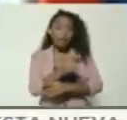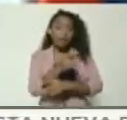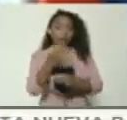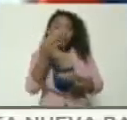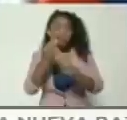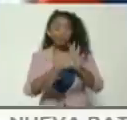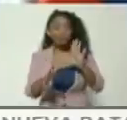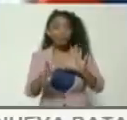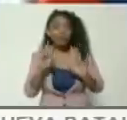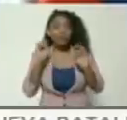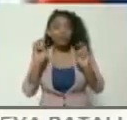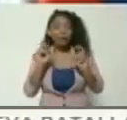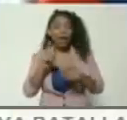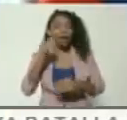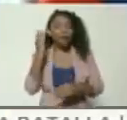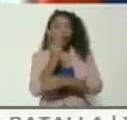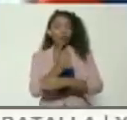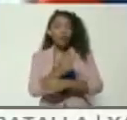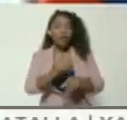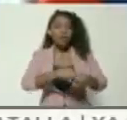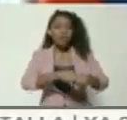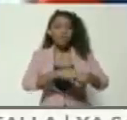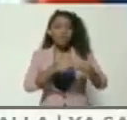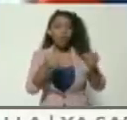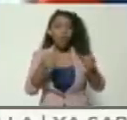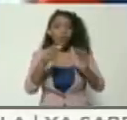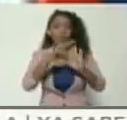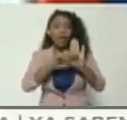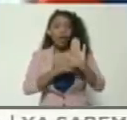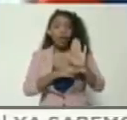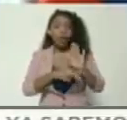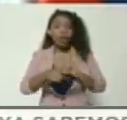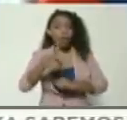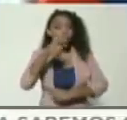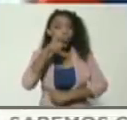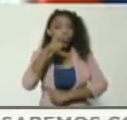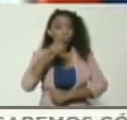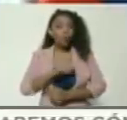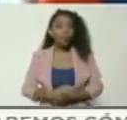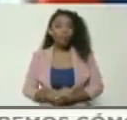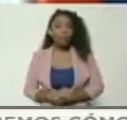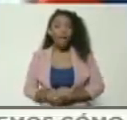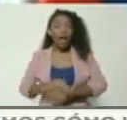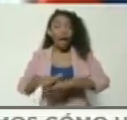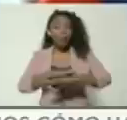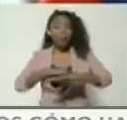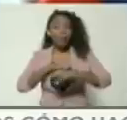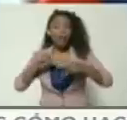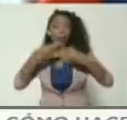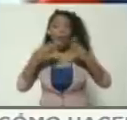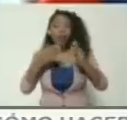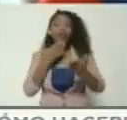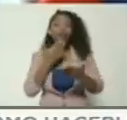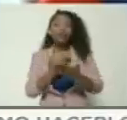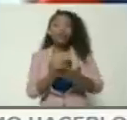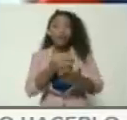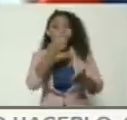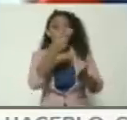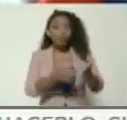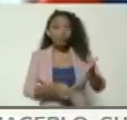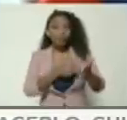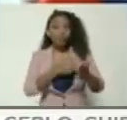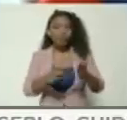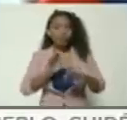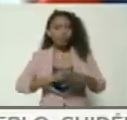hecho el delito de quebrantamiento de normas de custodia. El Ministerio Público solicitó la nulidad por